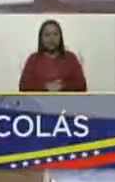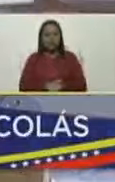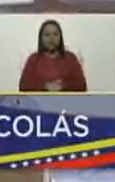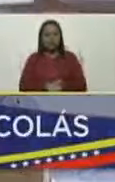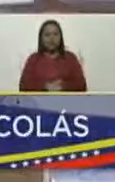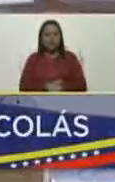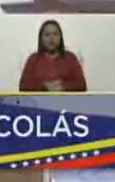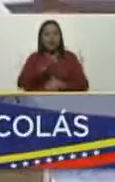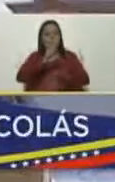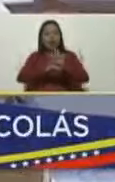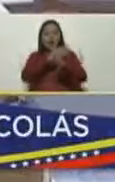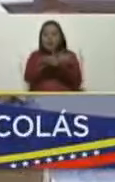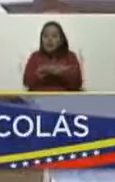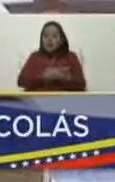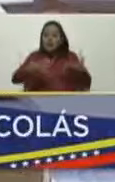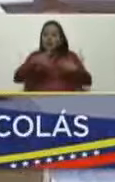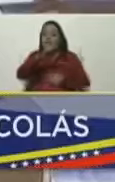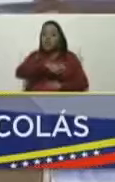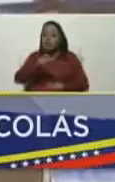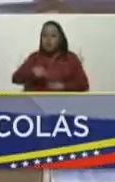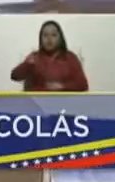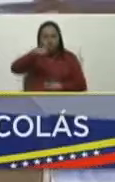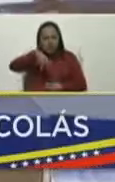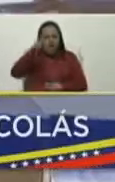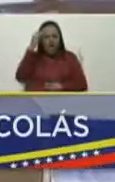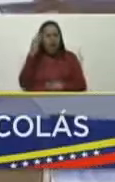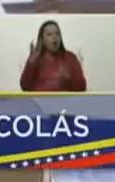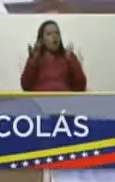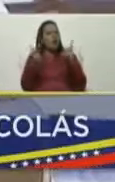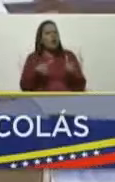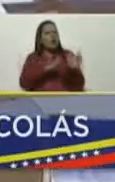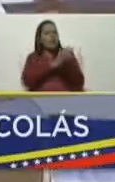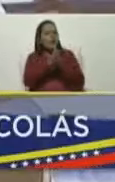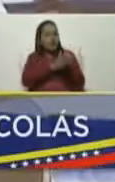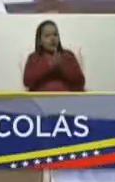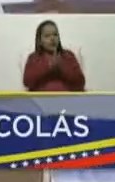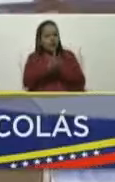Porque son millones. ¿Ustedes saben cuántos emprendedores